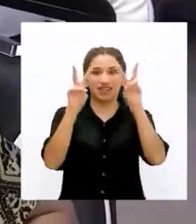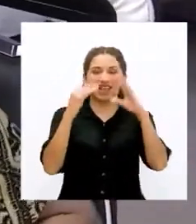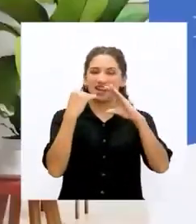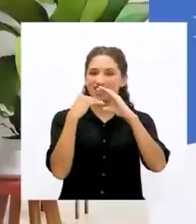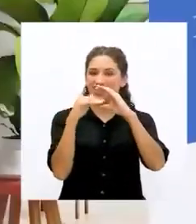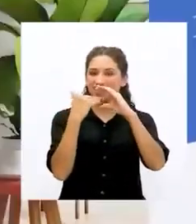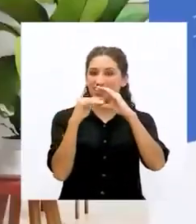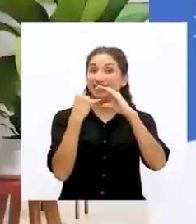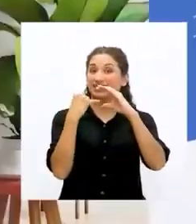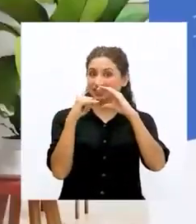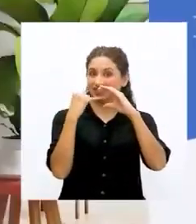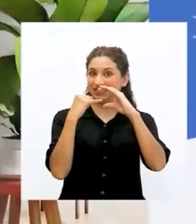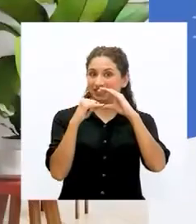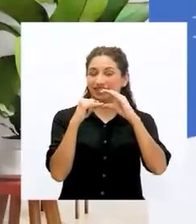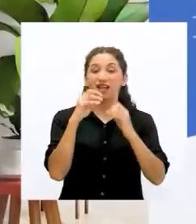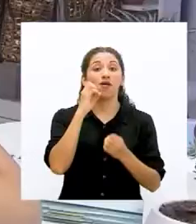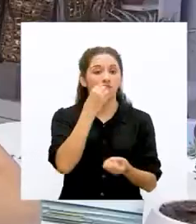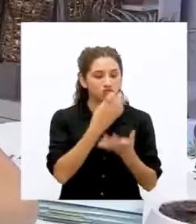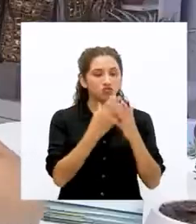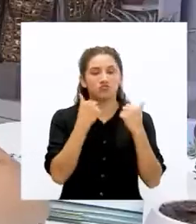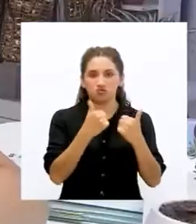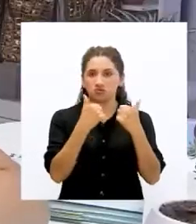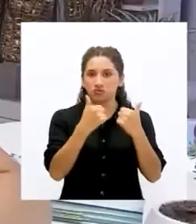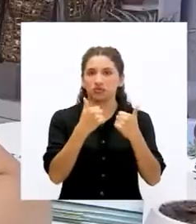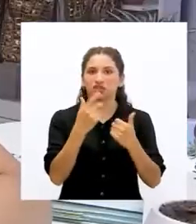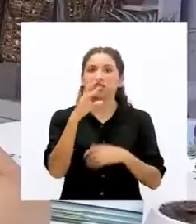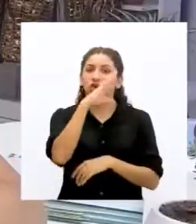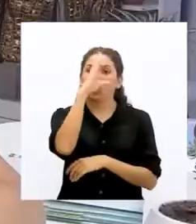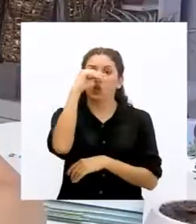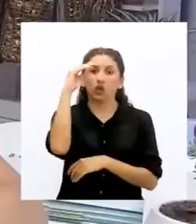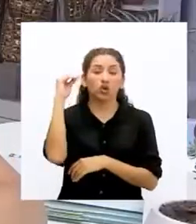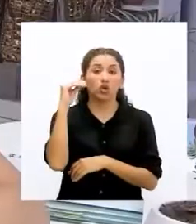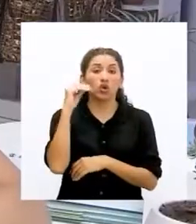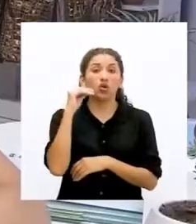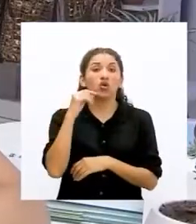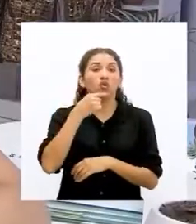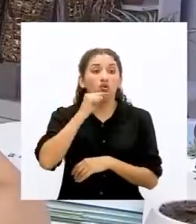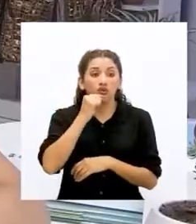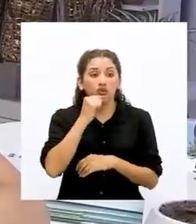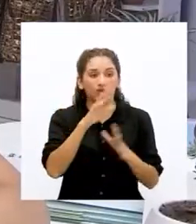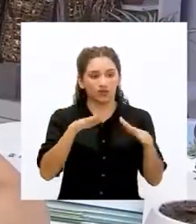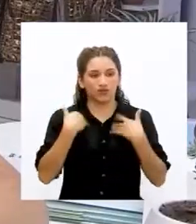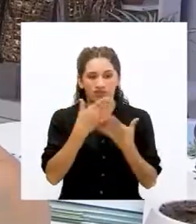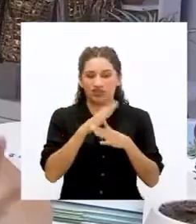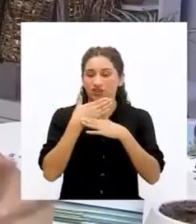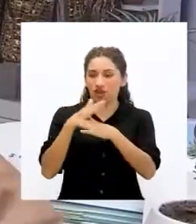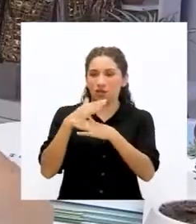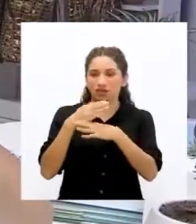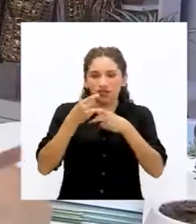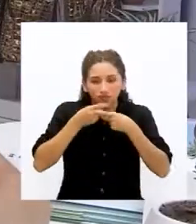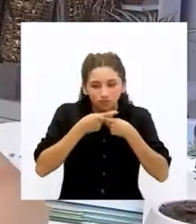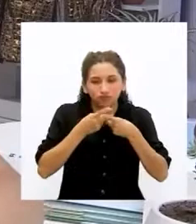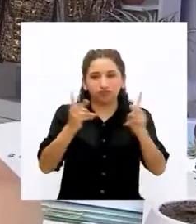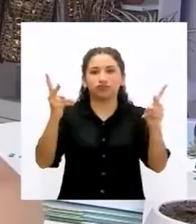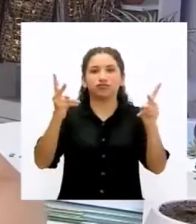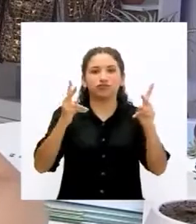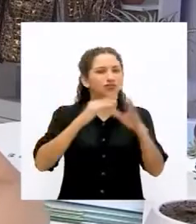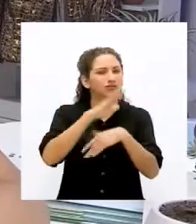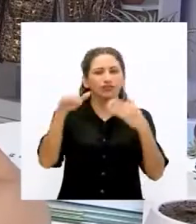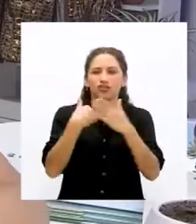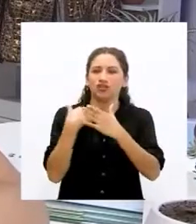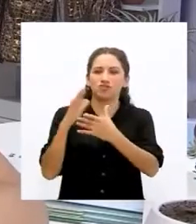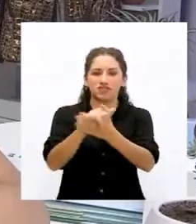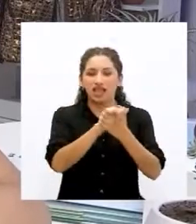internet. Muy buena idea. Googleana, prepárate para compartir mi encuesta con todos mis contactos en